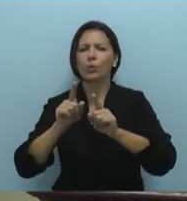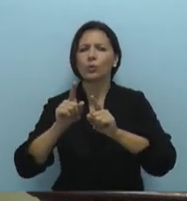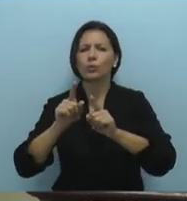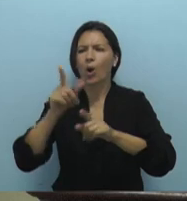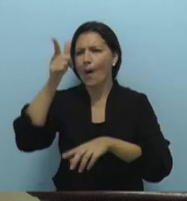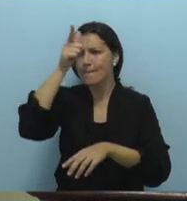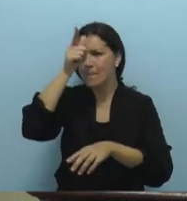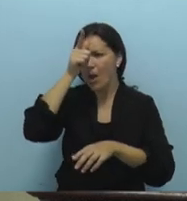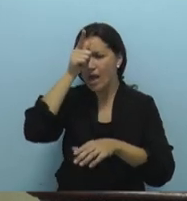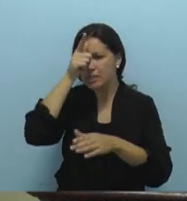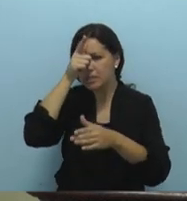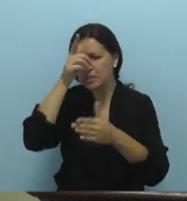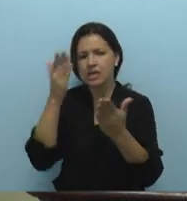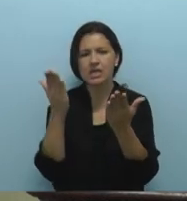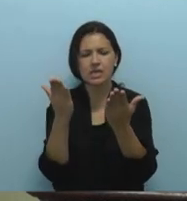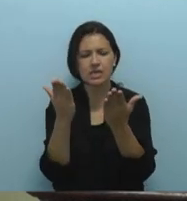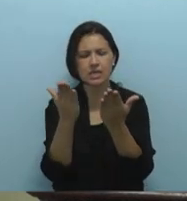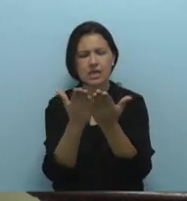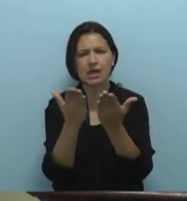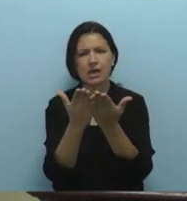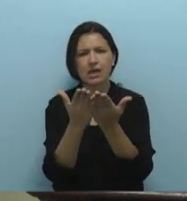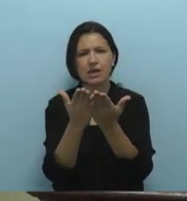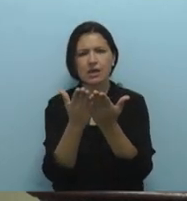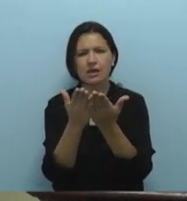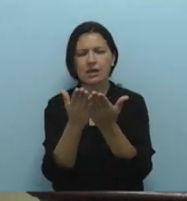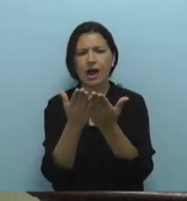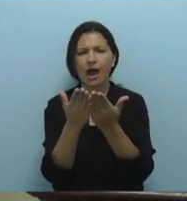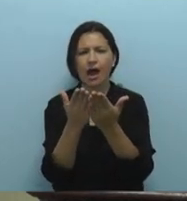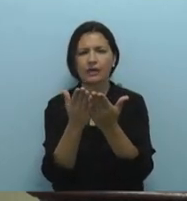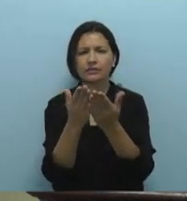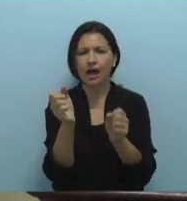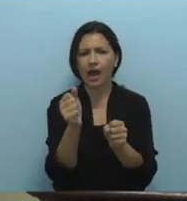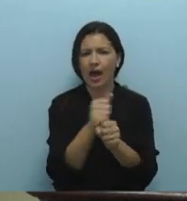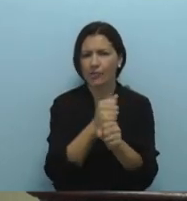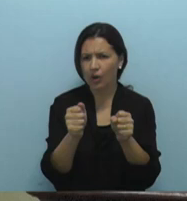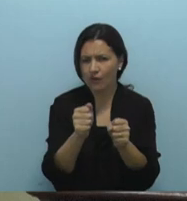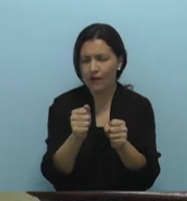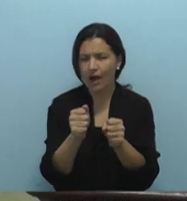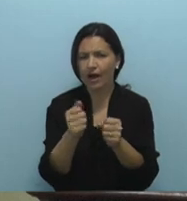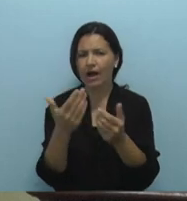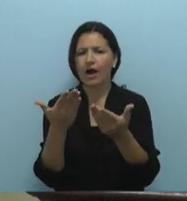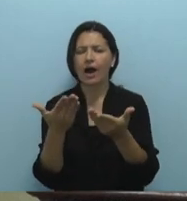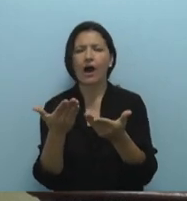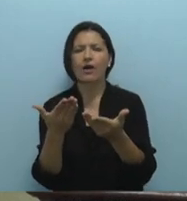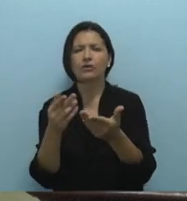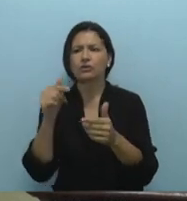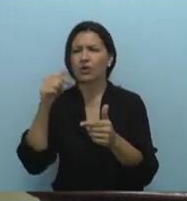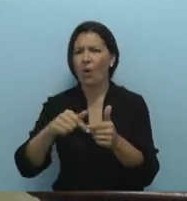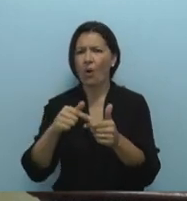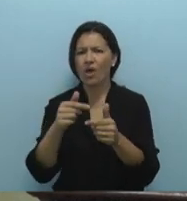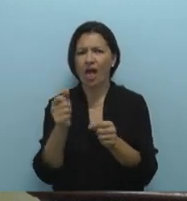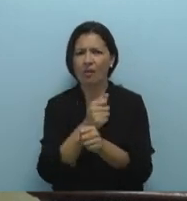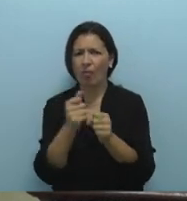habían aprobado el curso de capacitación hoy se encuentran inhabilitados por hacer uso de sus licencias de maternidad, de accidente de trabajo o de